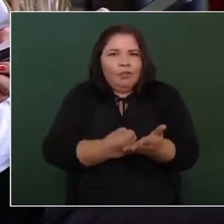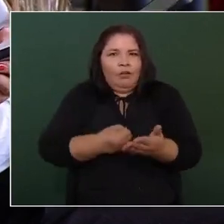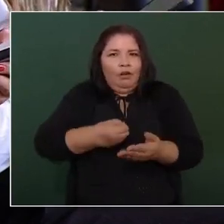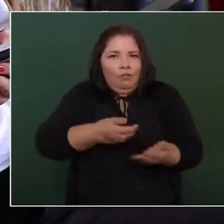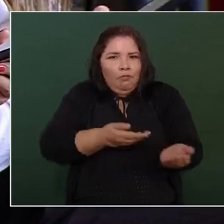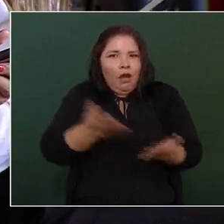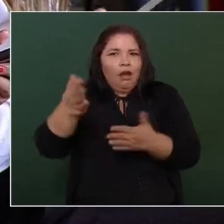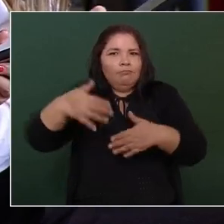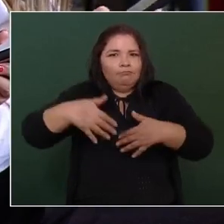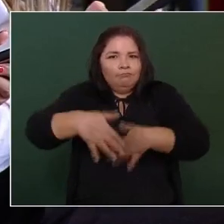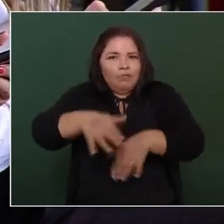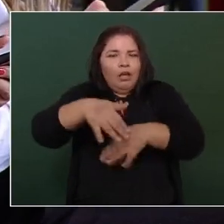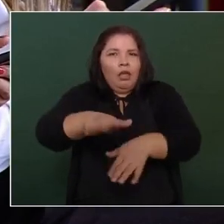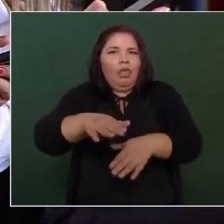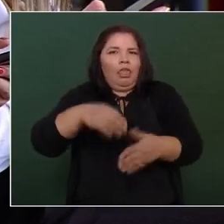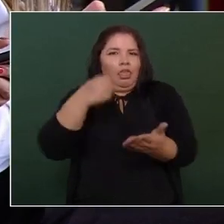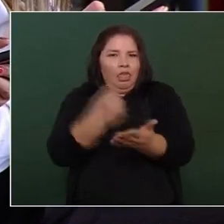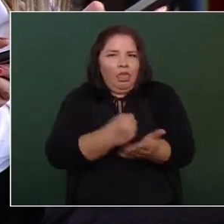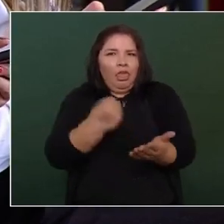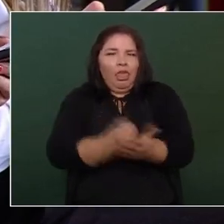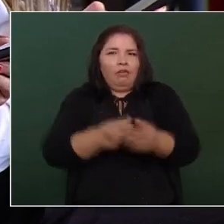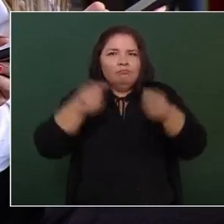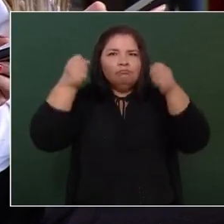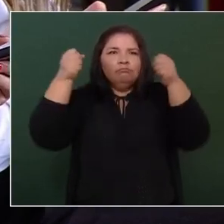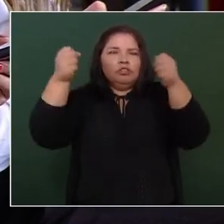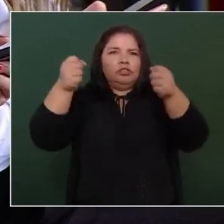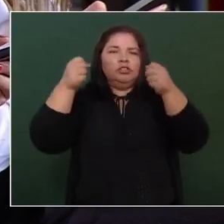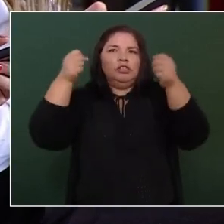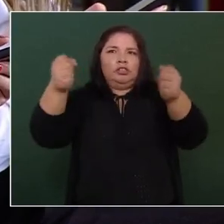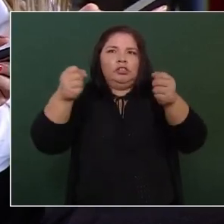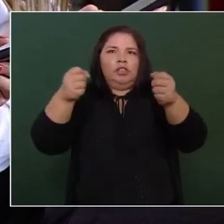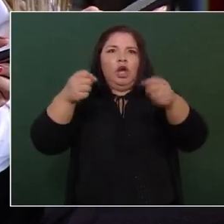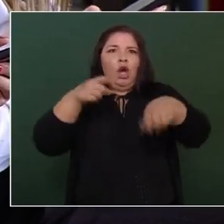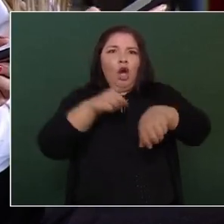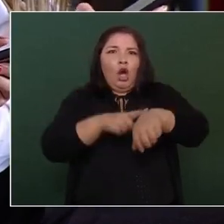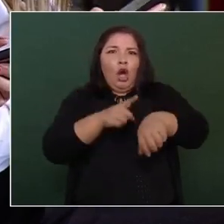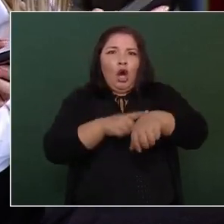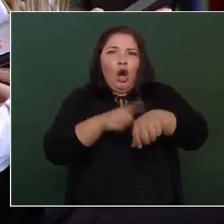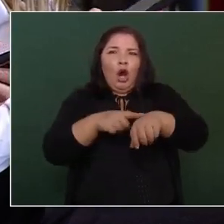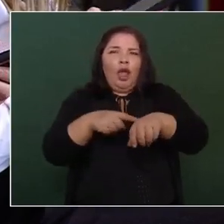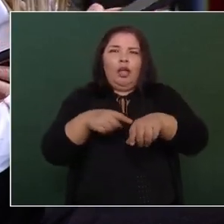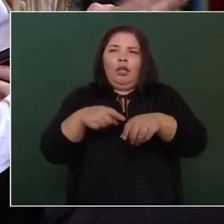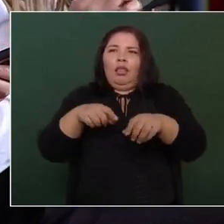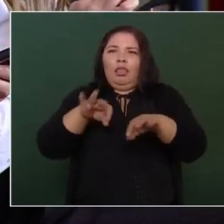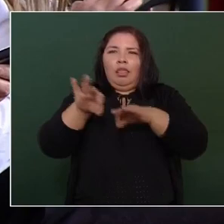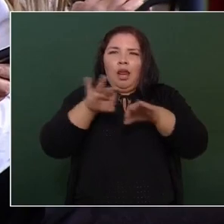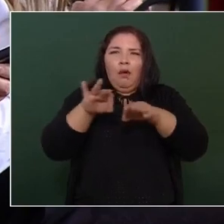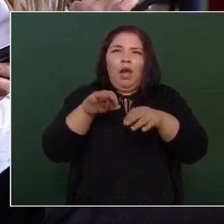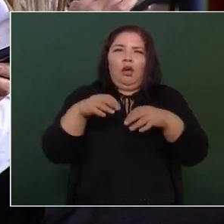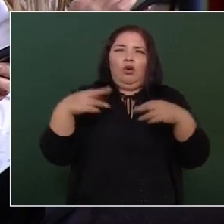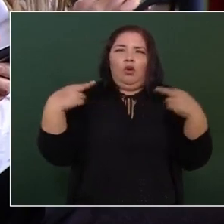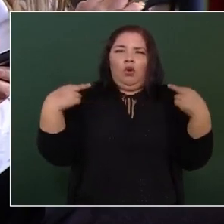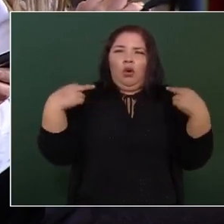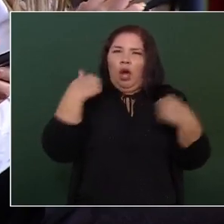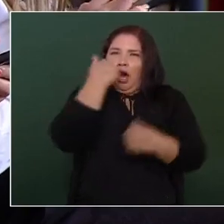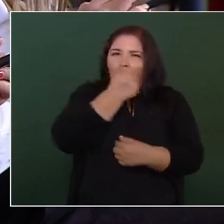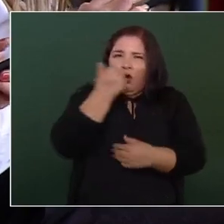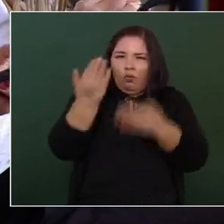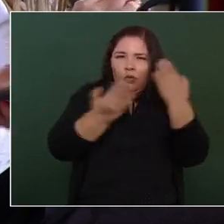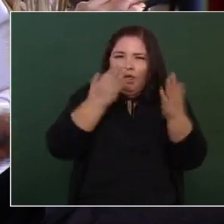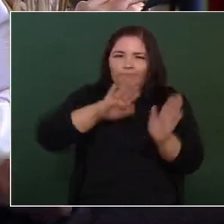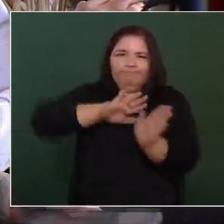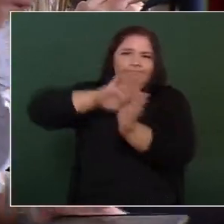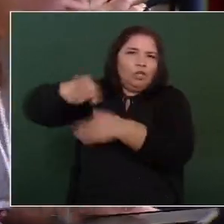obligados a que se presenten y dañen las horas de estudio, las horas de trabajo del maestro, las horas del estudio